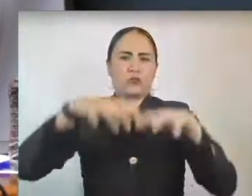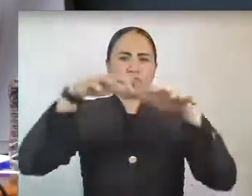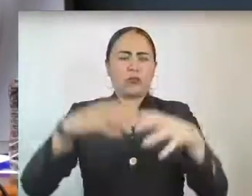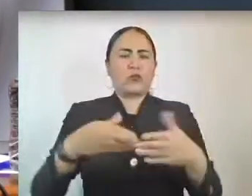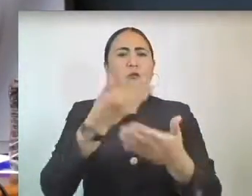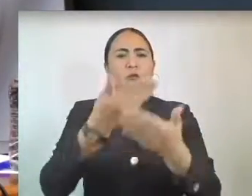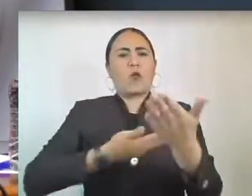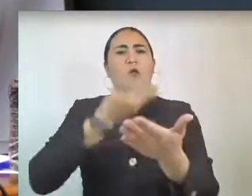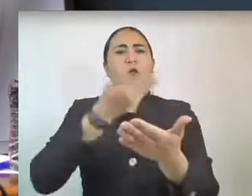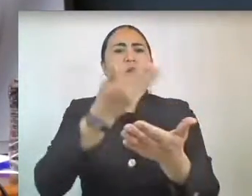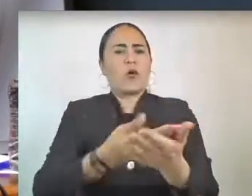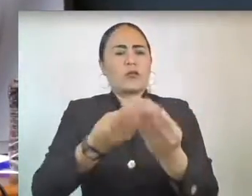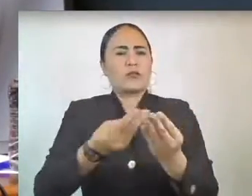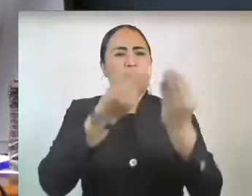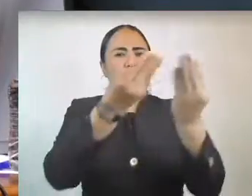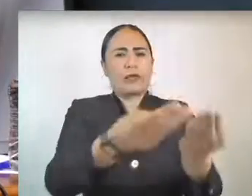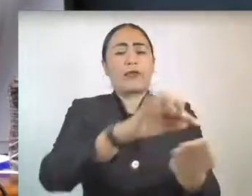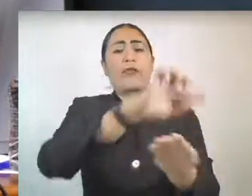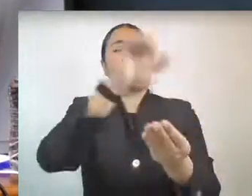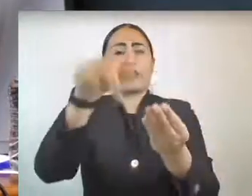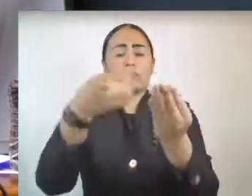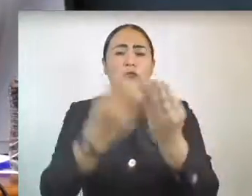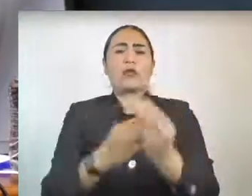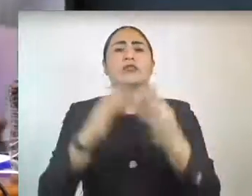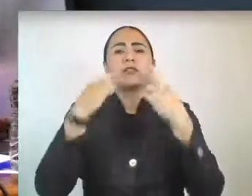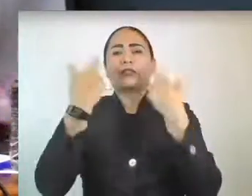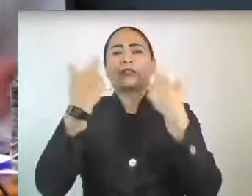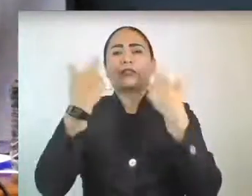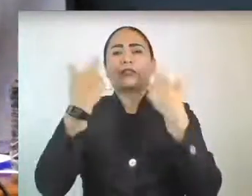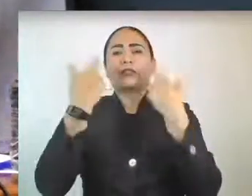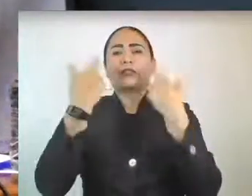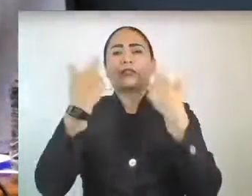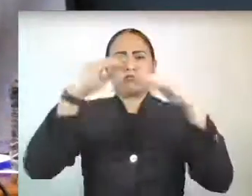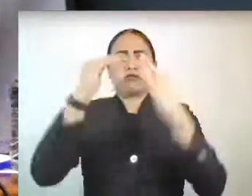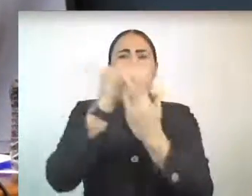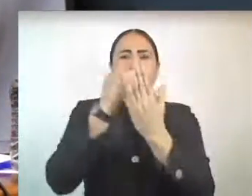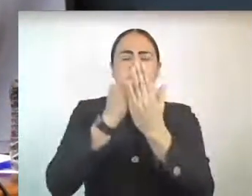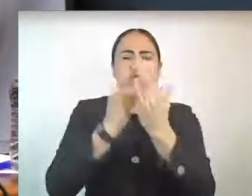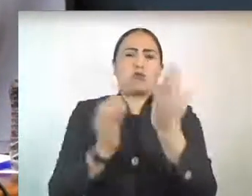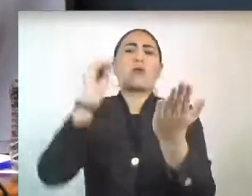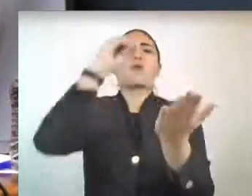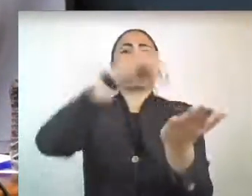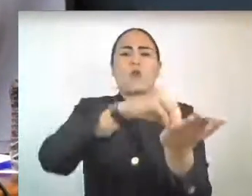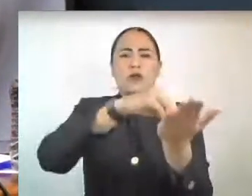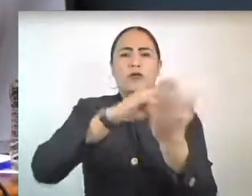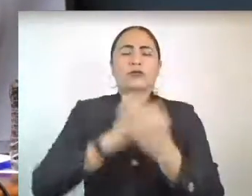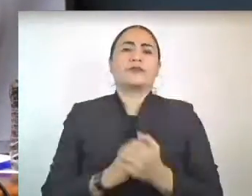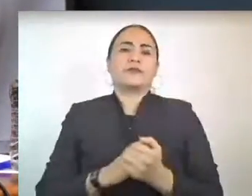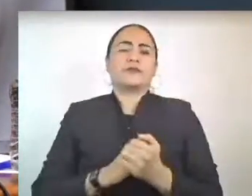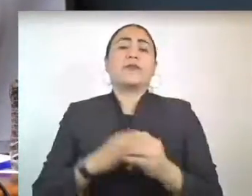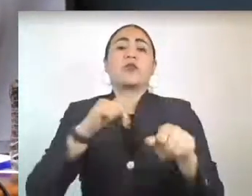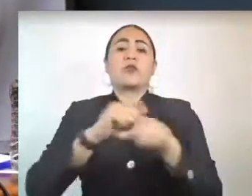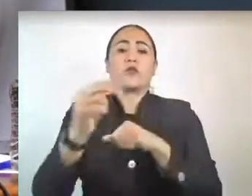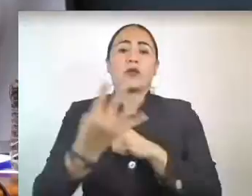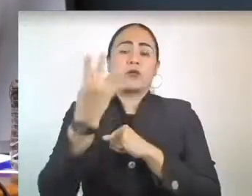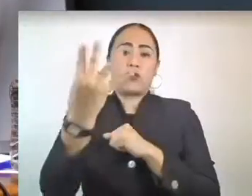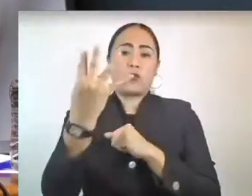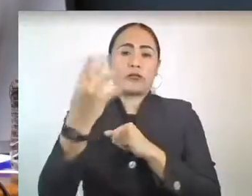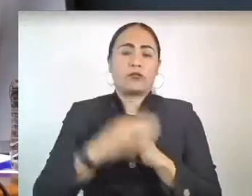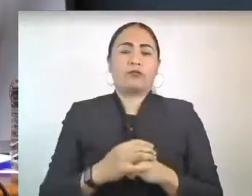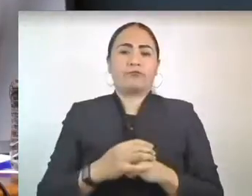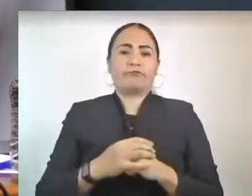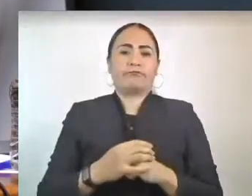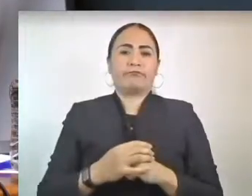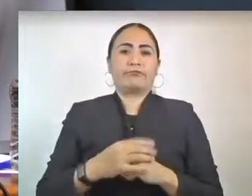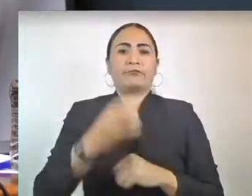su posterior programación en la sesión plenaria de Asamblea. Apartado cuarto, de la designación del